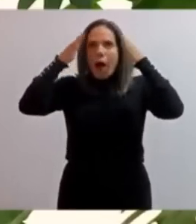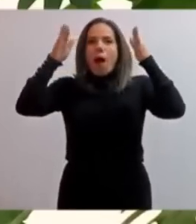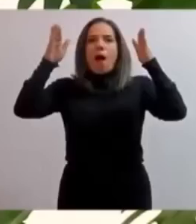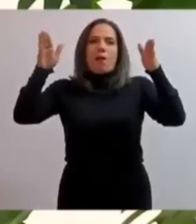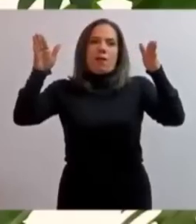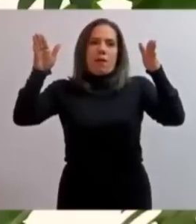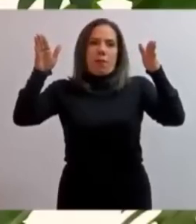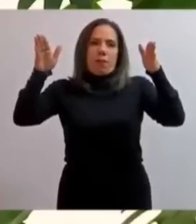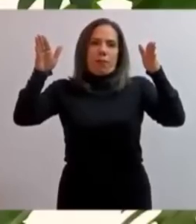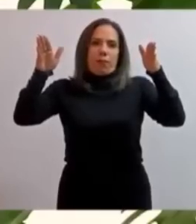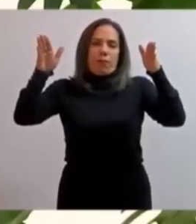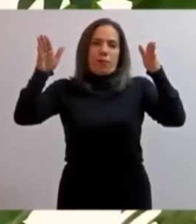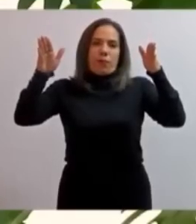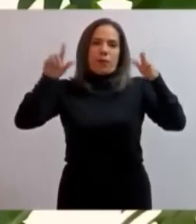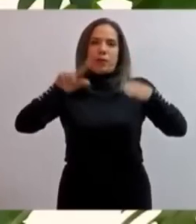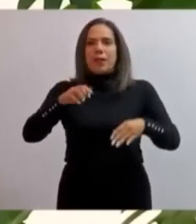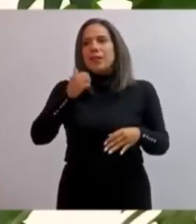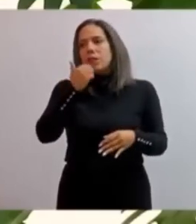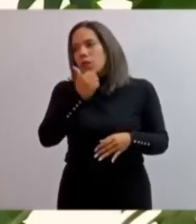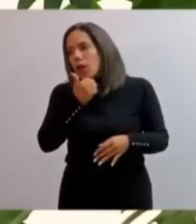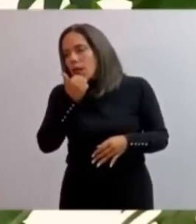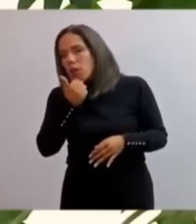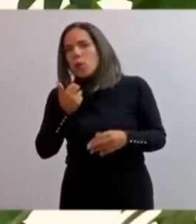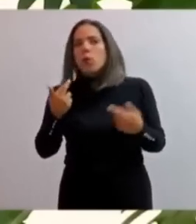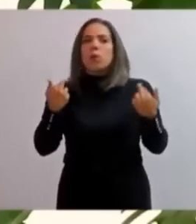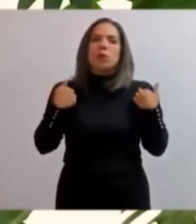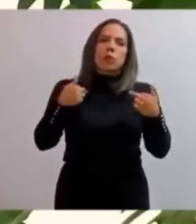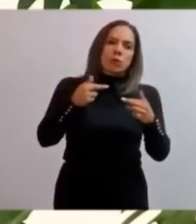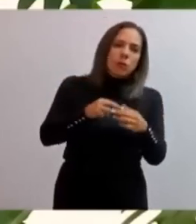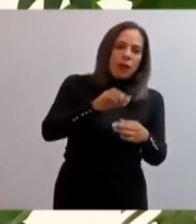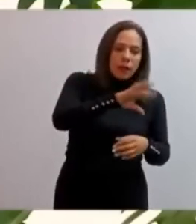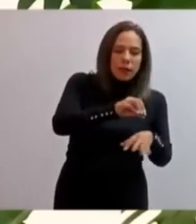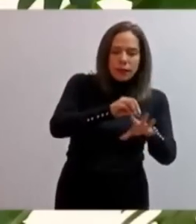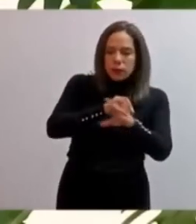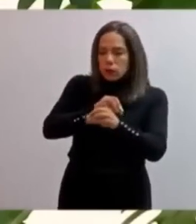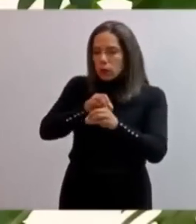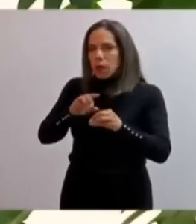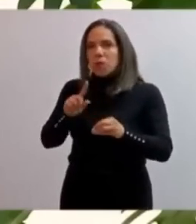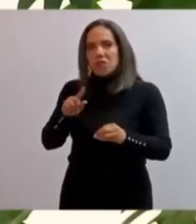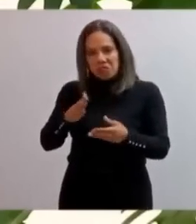alumnos, los estudiantes que conforman el plantel, yo pienso que vamos de